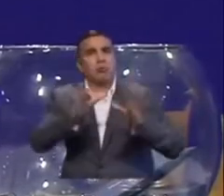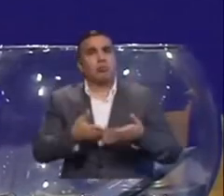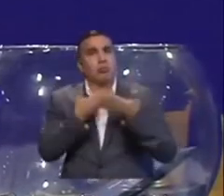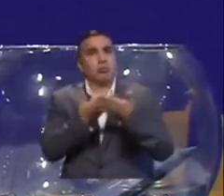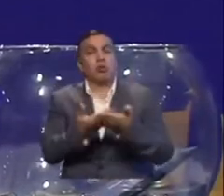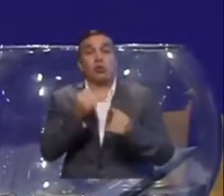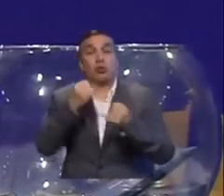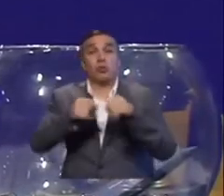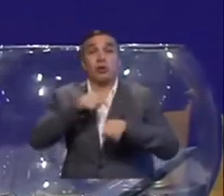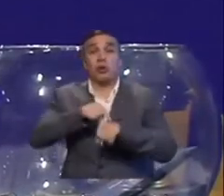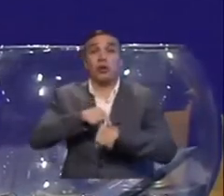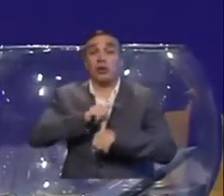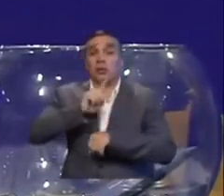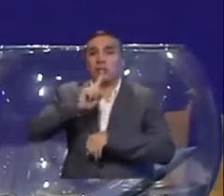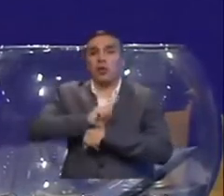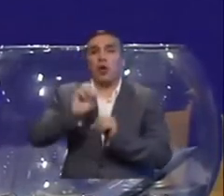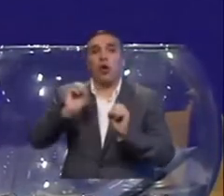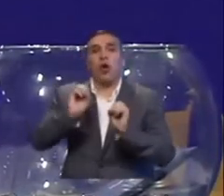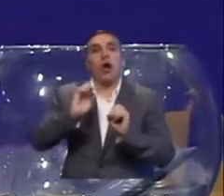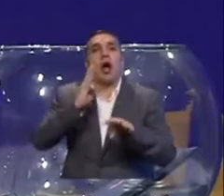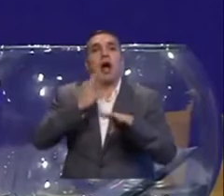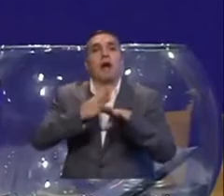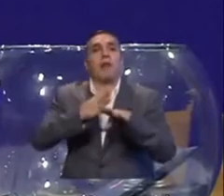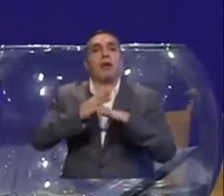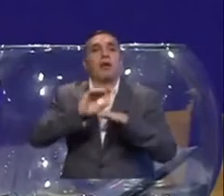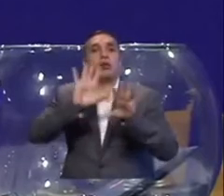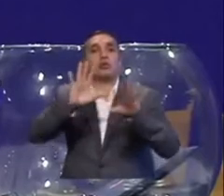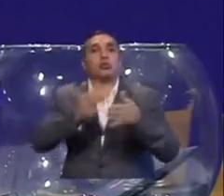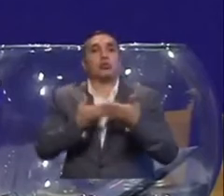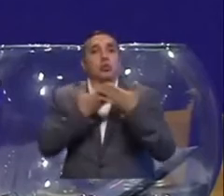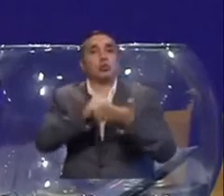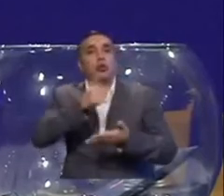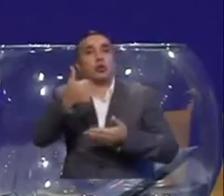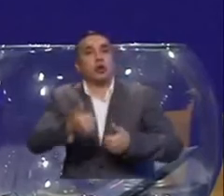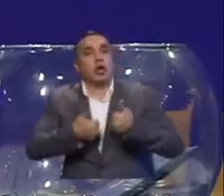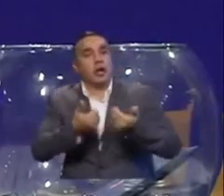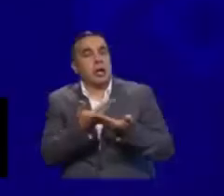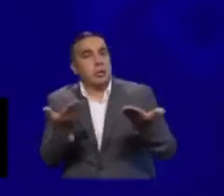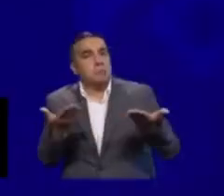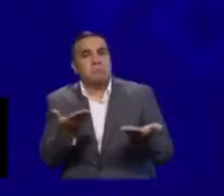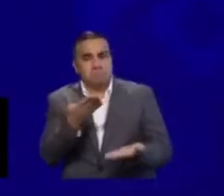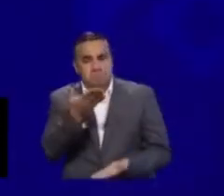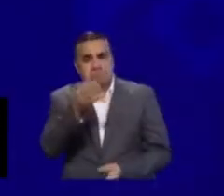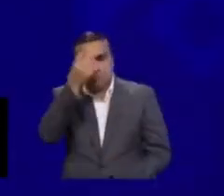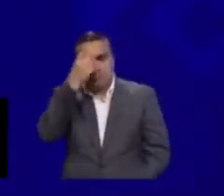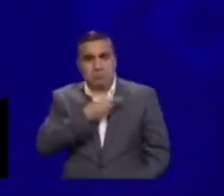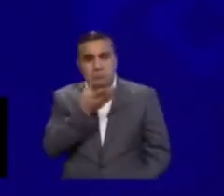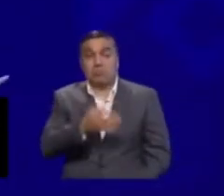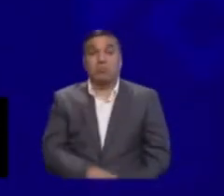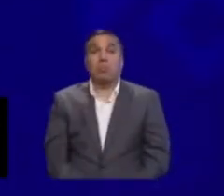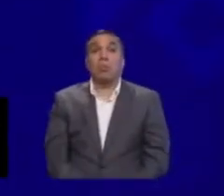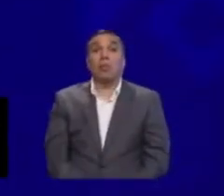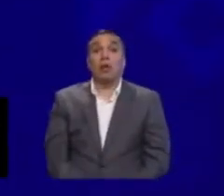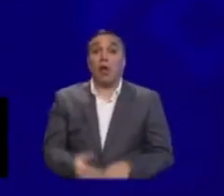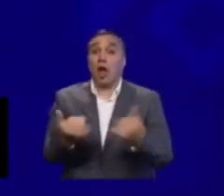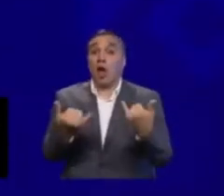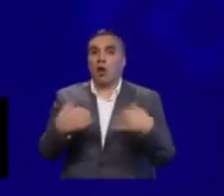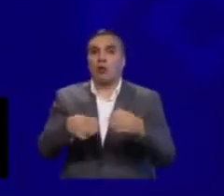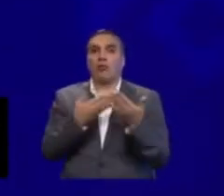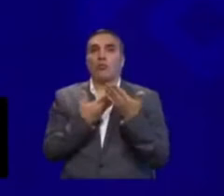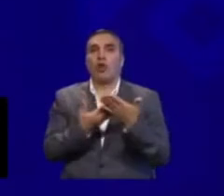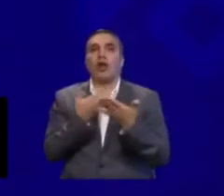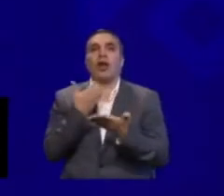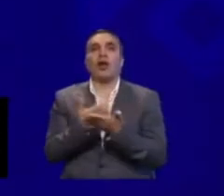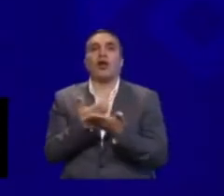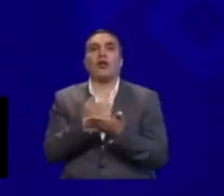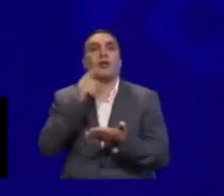minuto o rebatir alguna de las propuestas escuchadas de sus candidatos, de los otros candidatos. Está en juego un modelo